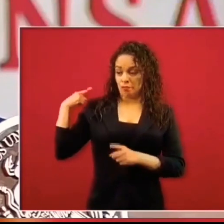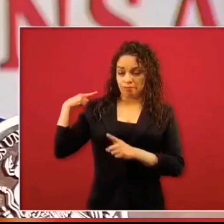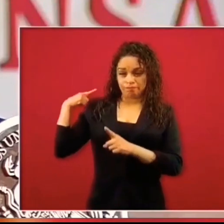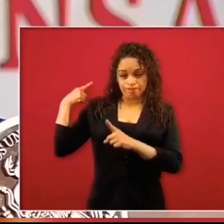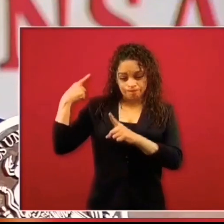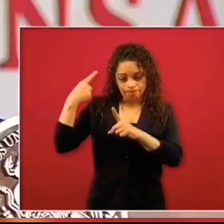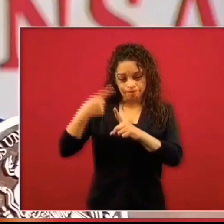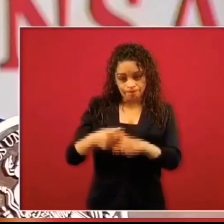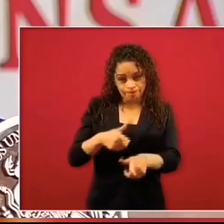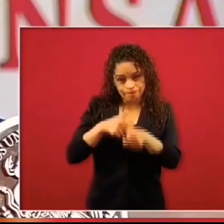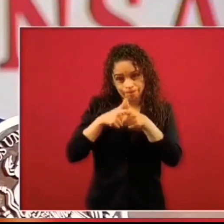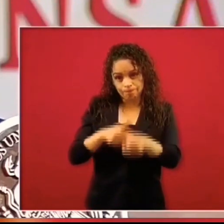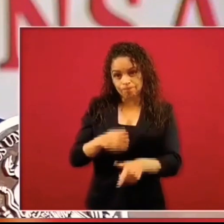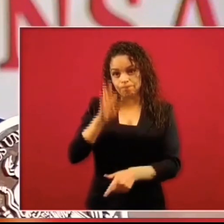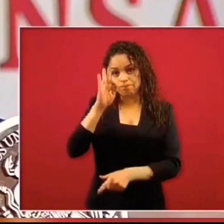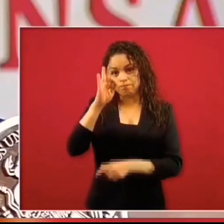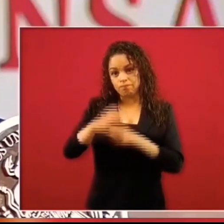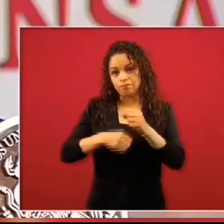recibiendo ataques.